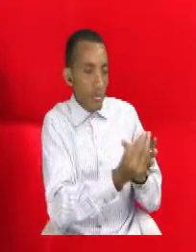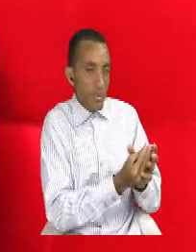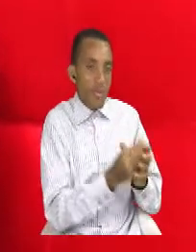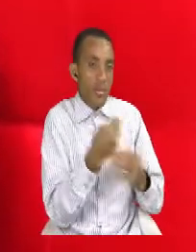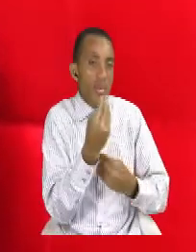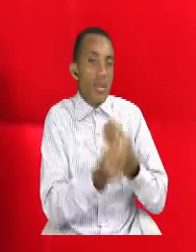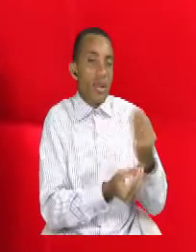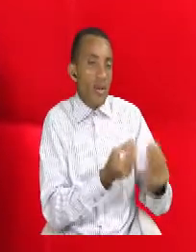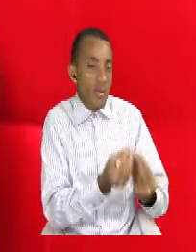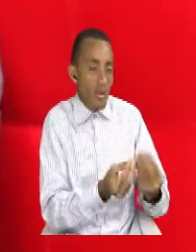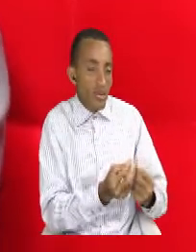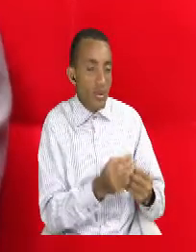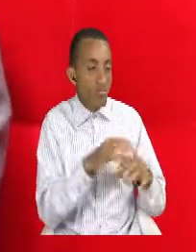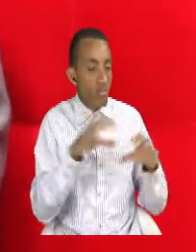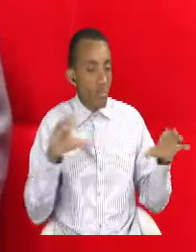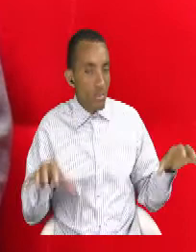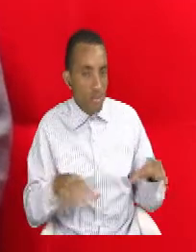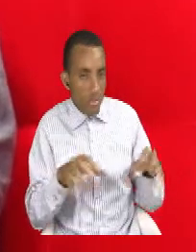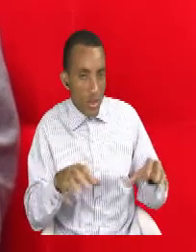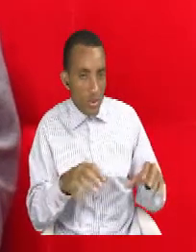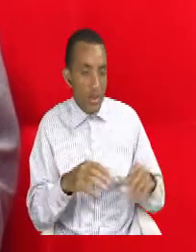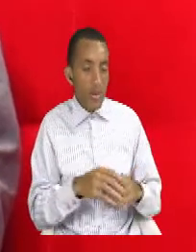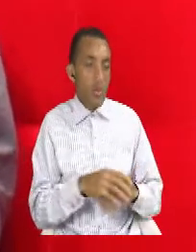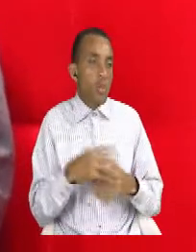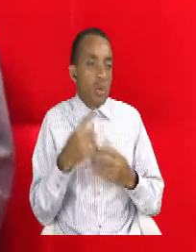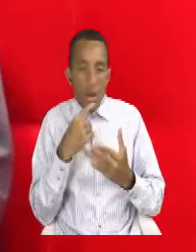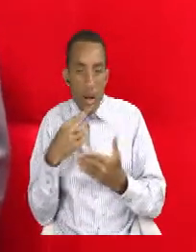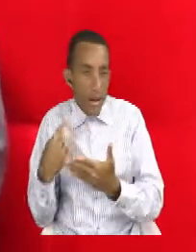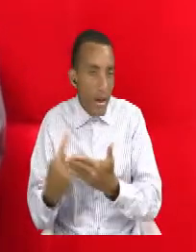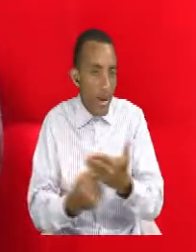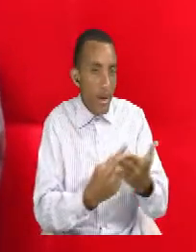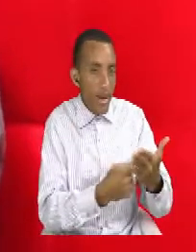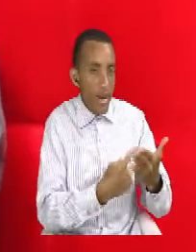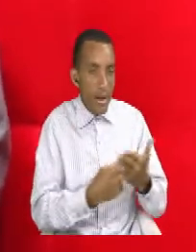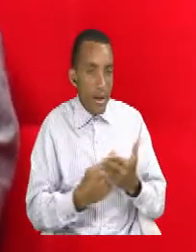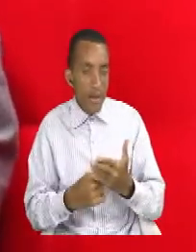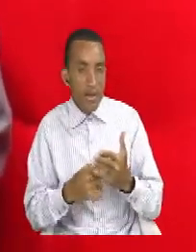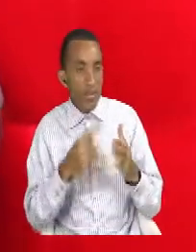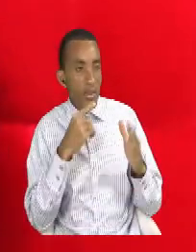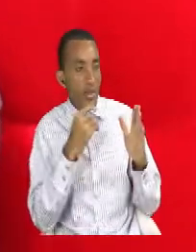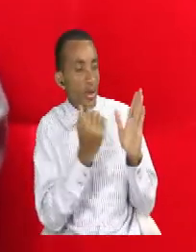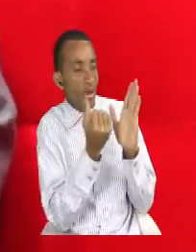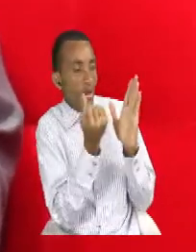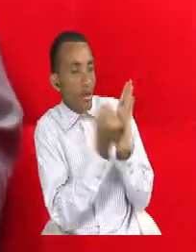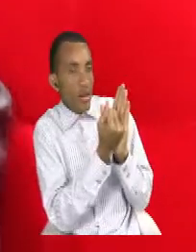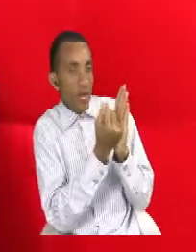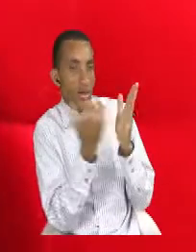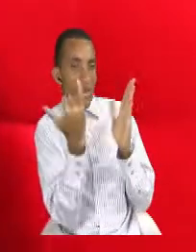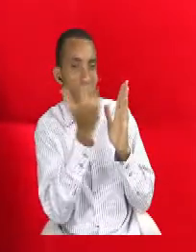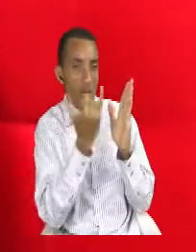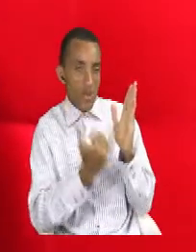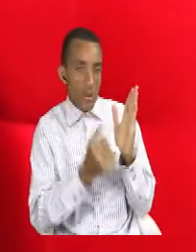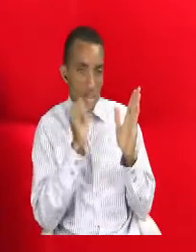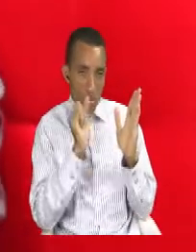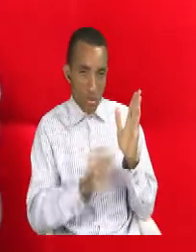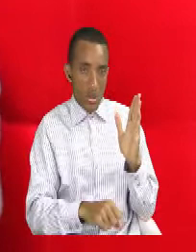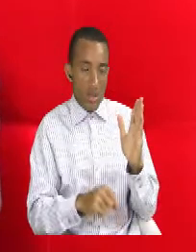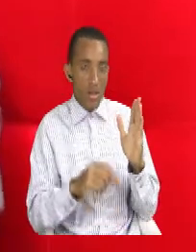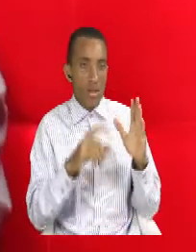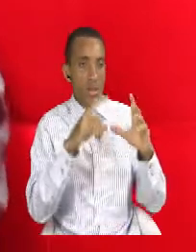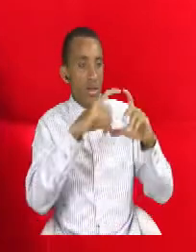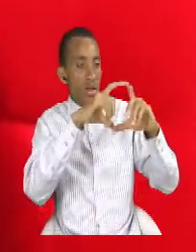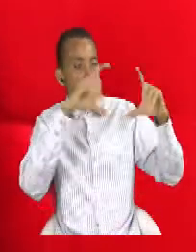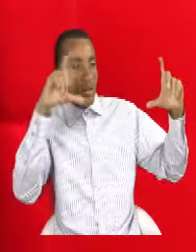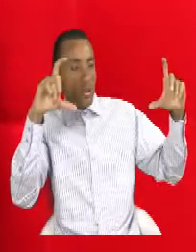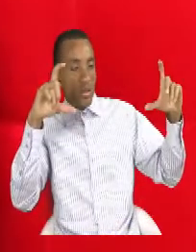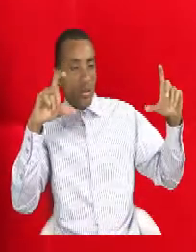de actividades a tratar y también estamos formando el logo. Si tú sabes dibujar, pues puedes agregarte a esta campaña.